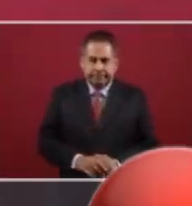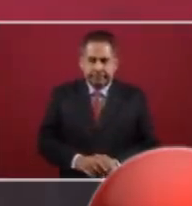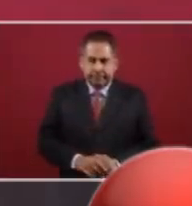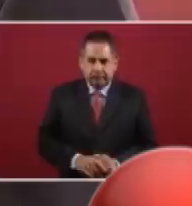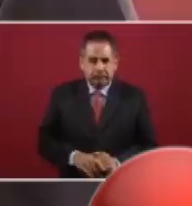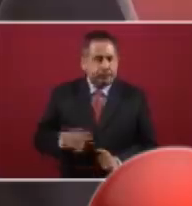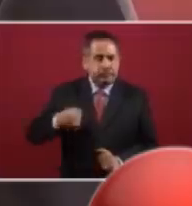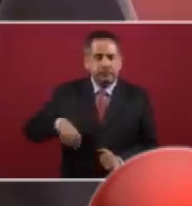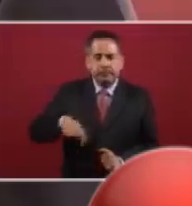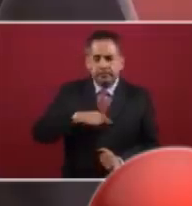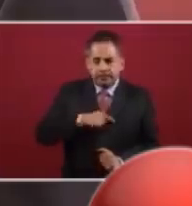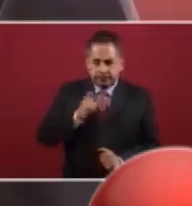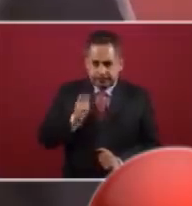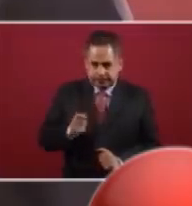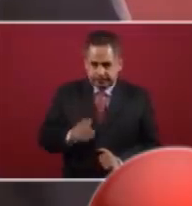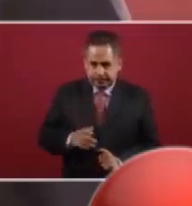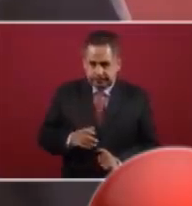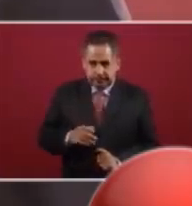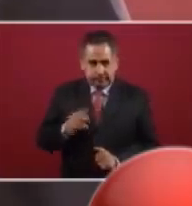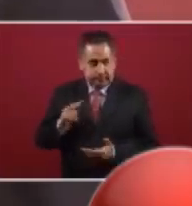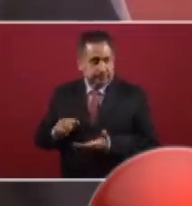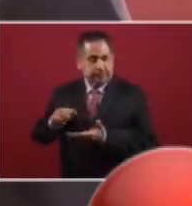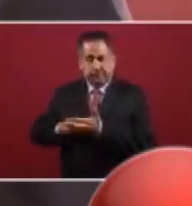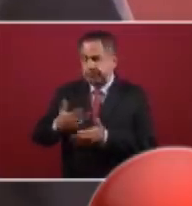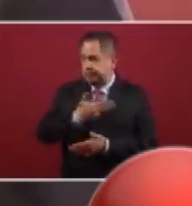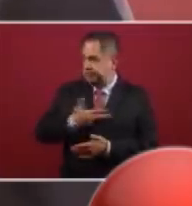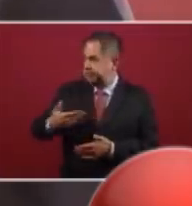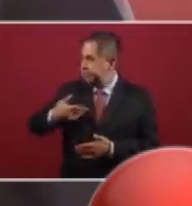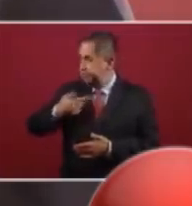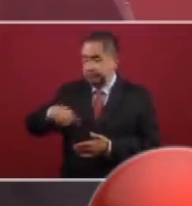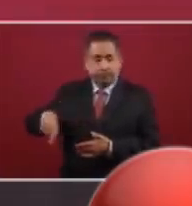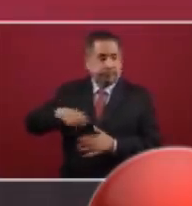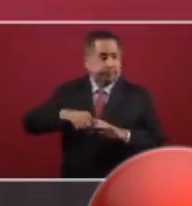Nosotros llegamos aquí para que